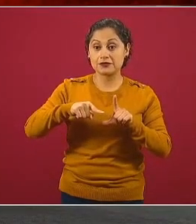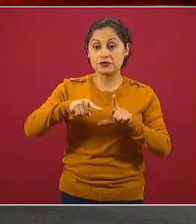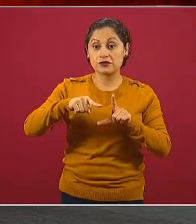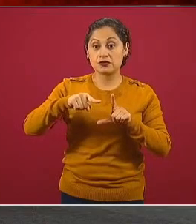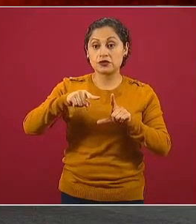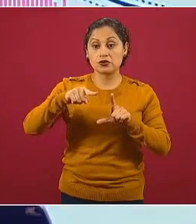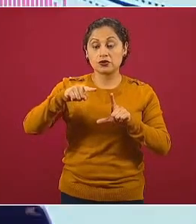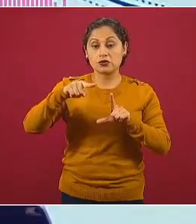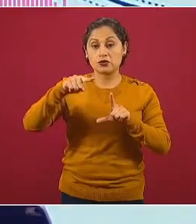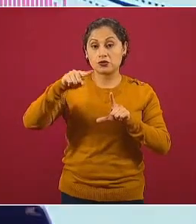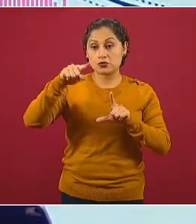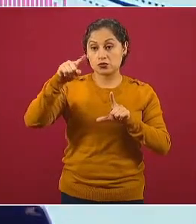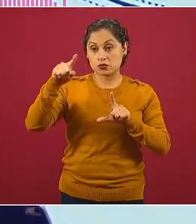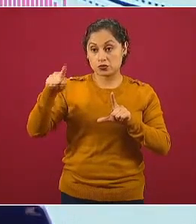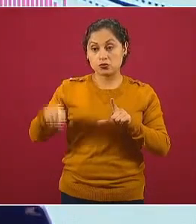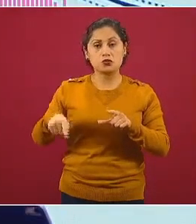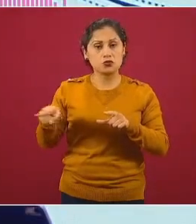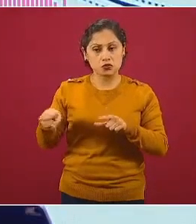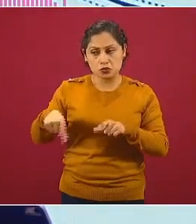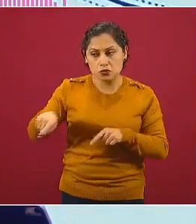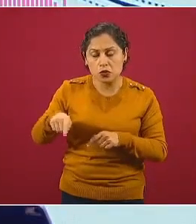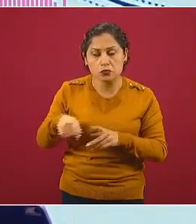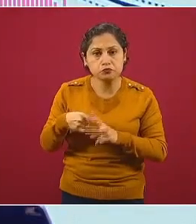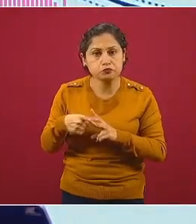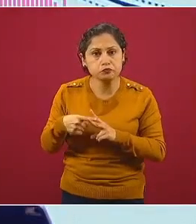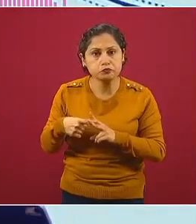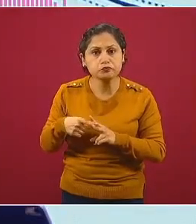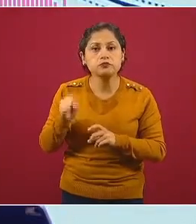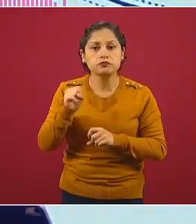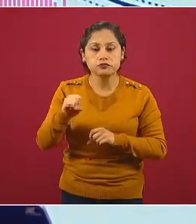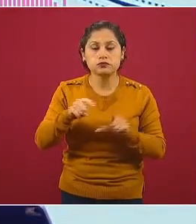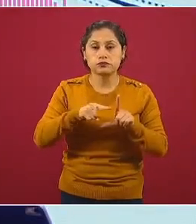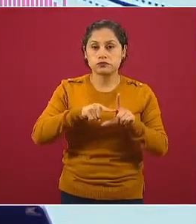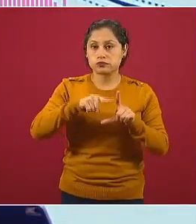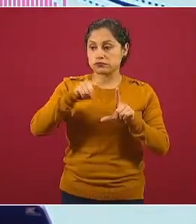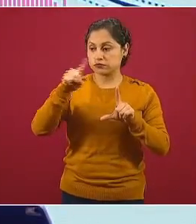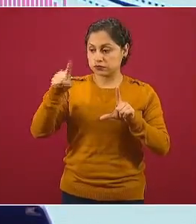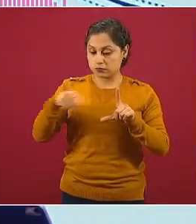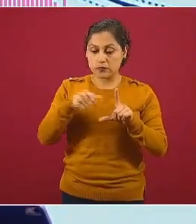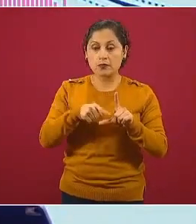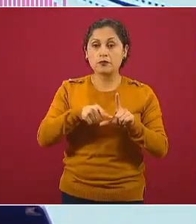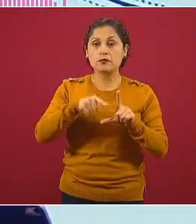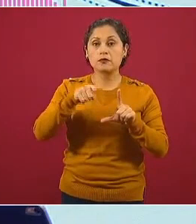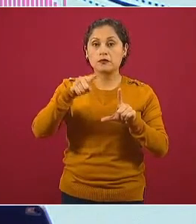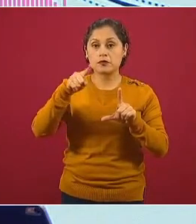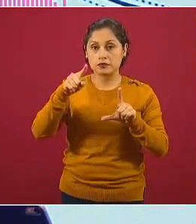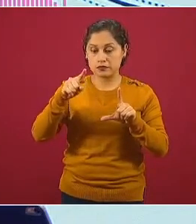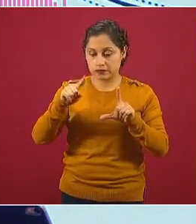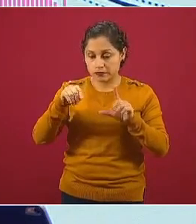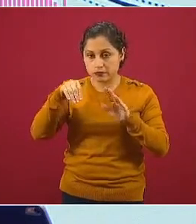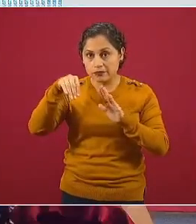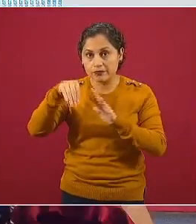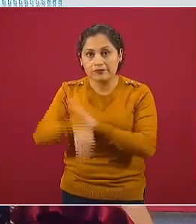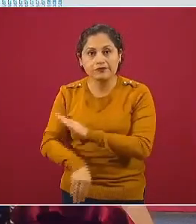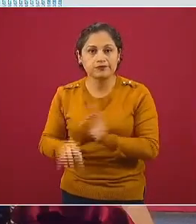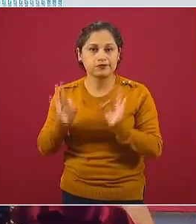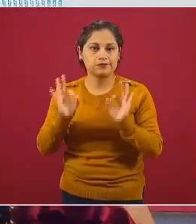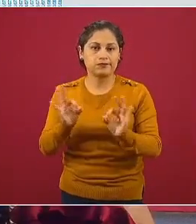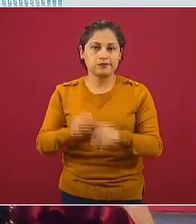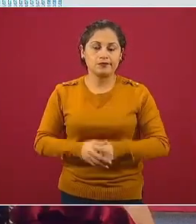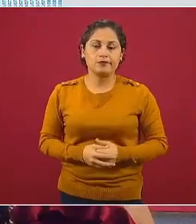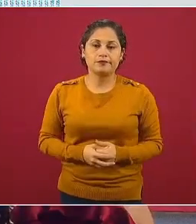predicción en términos absolutos, incluso con menor actividad, pero la tendencia francamente decreciente. La